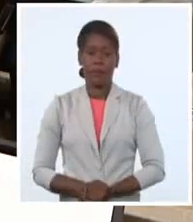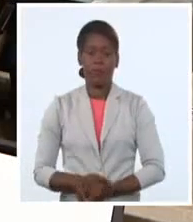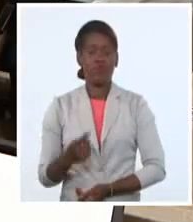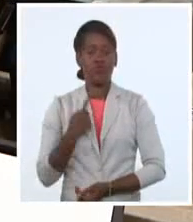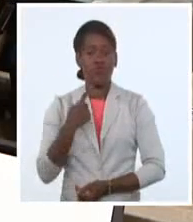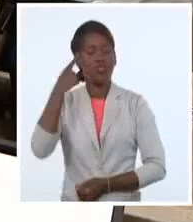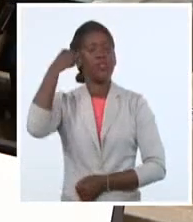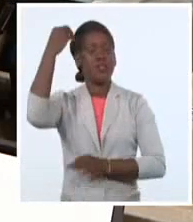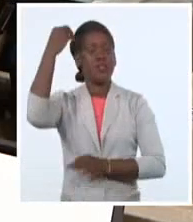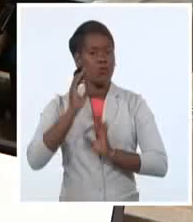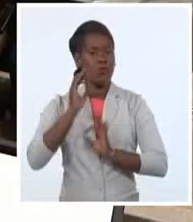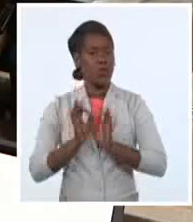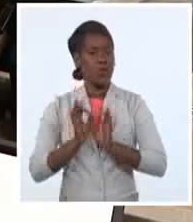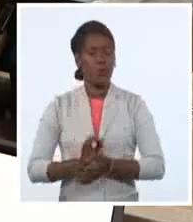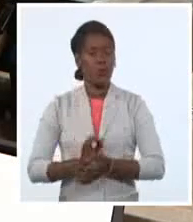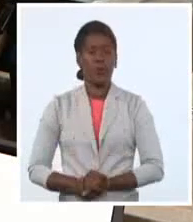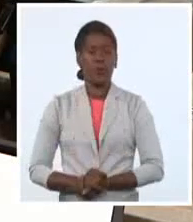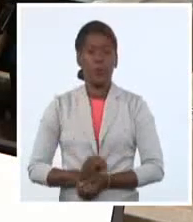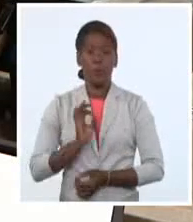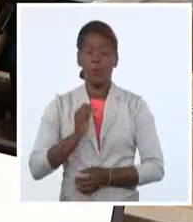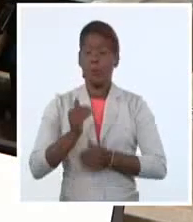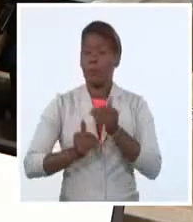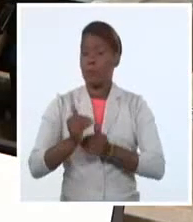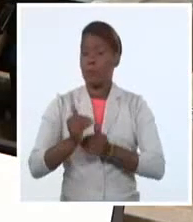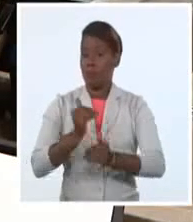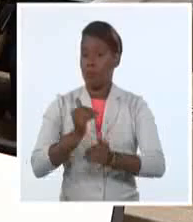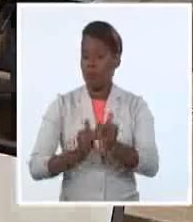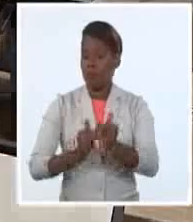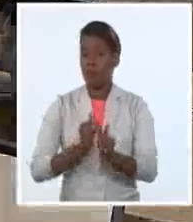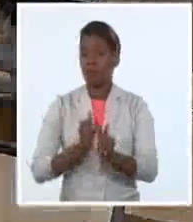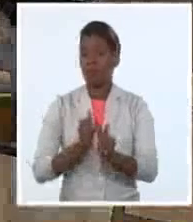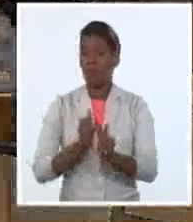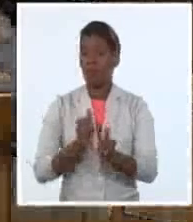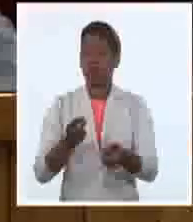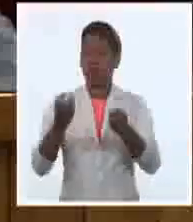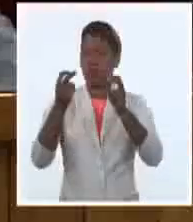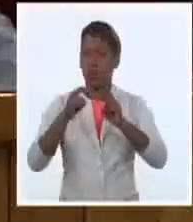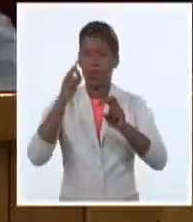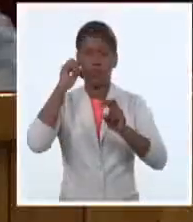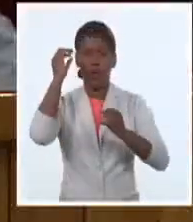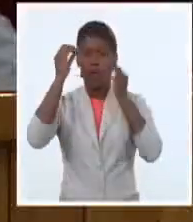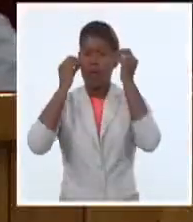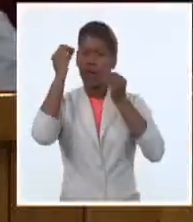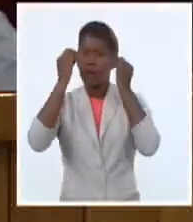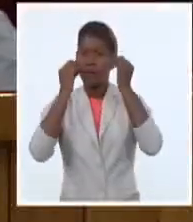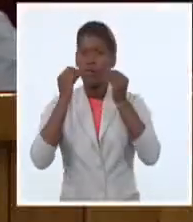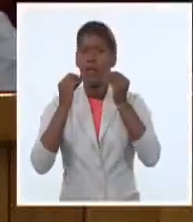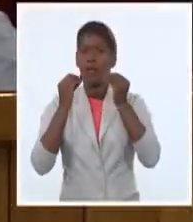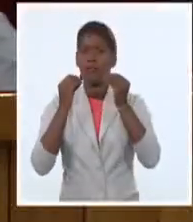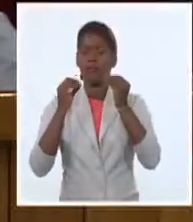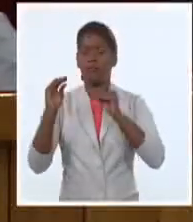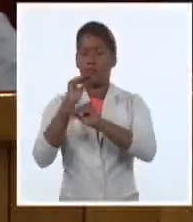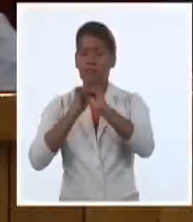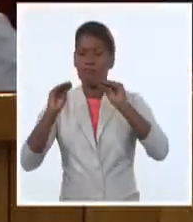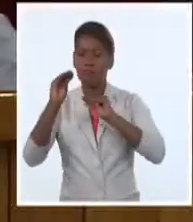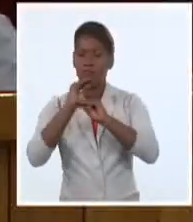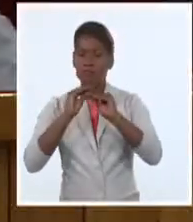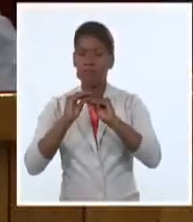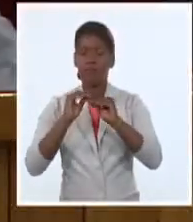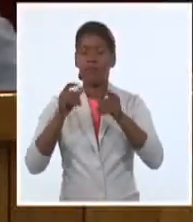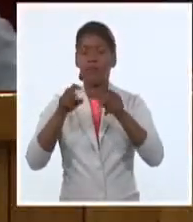convencidos de que mediante los procesos de consulta especializada, de consulta popular y debates en la Asamblea Nacional del Poder